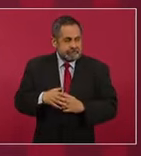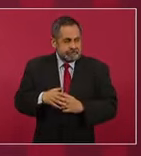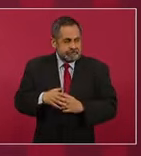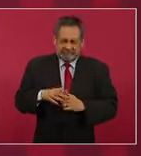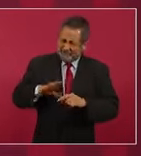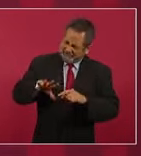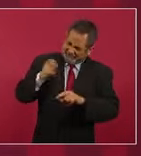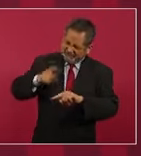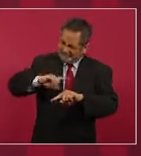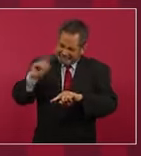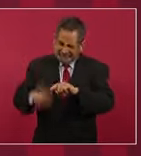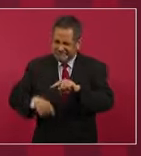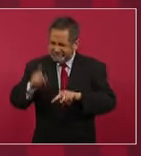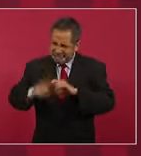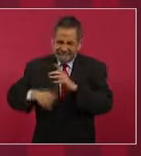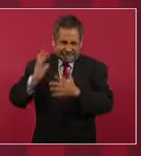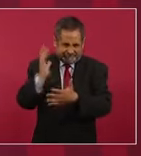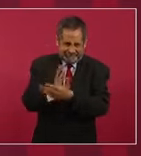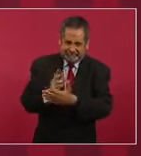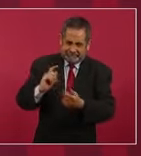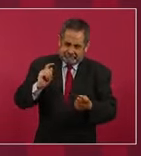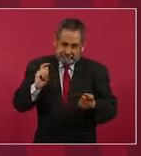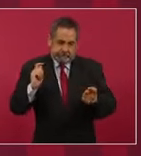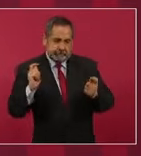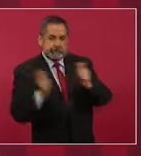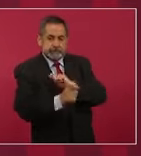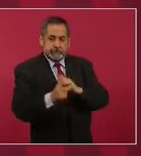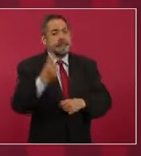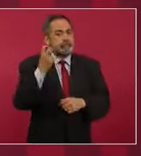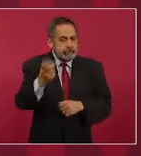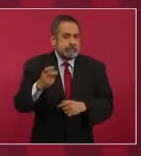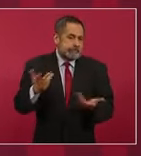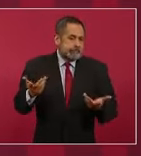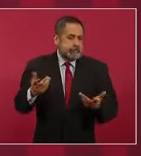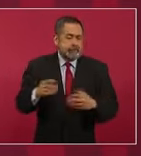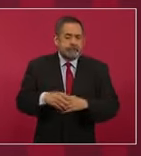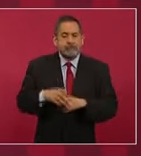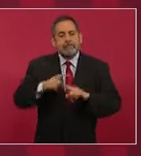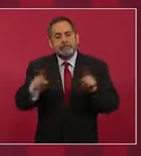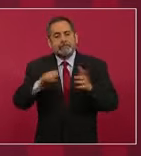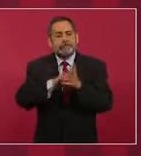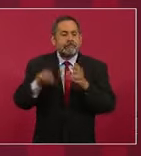por transformar esa realidad. Entonces, en el caso del Proceso,